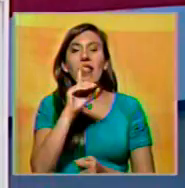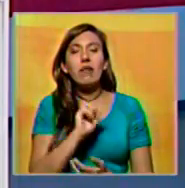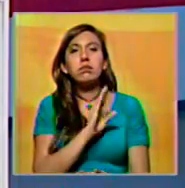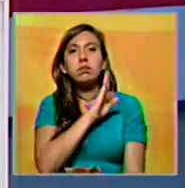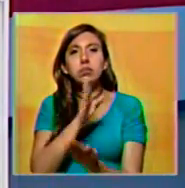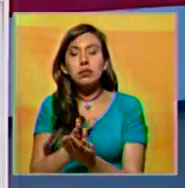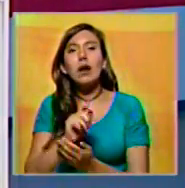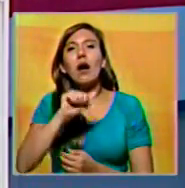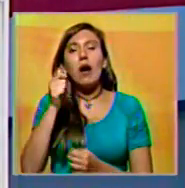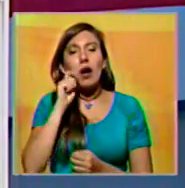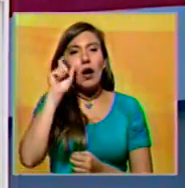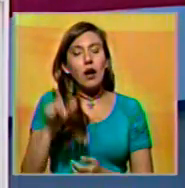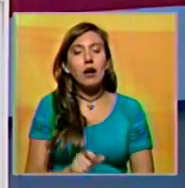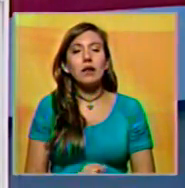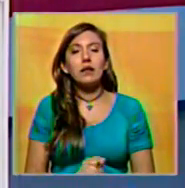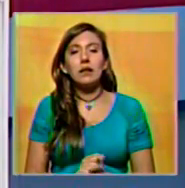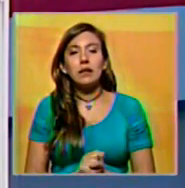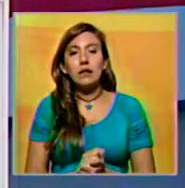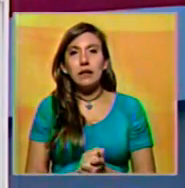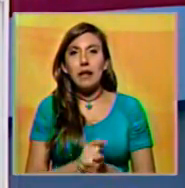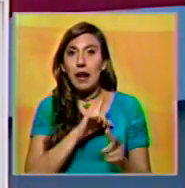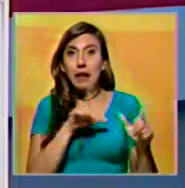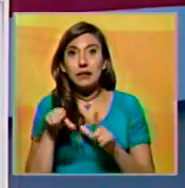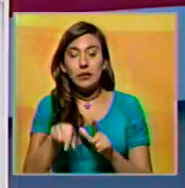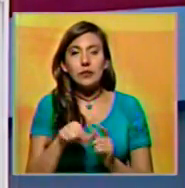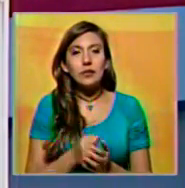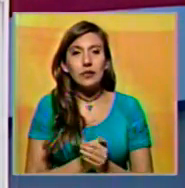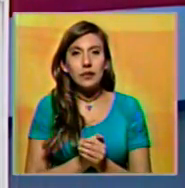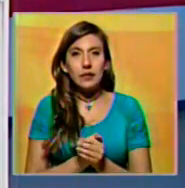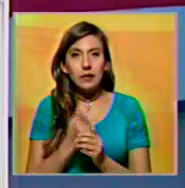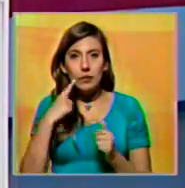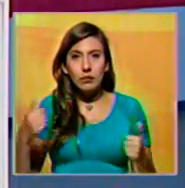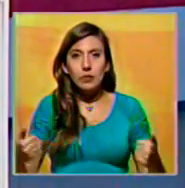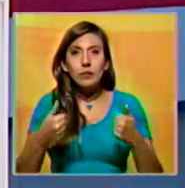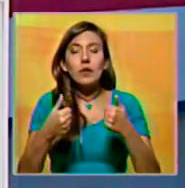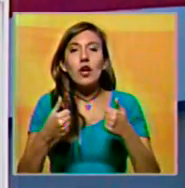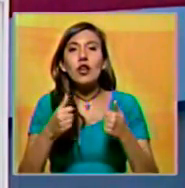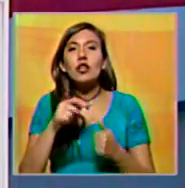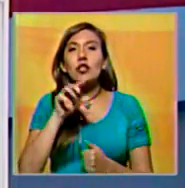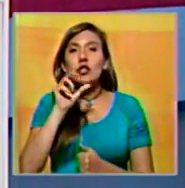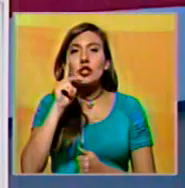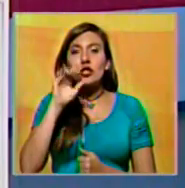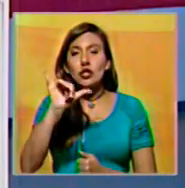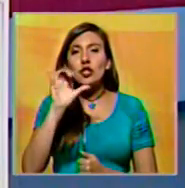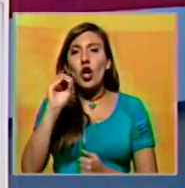también en 3 sets y ya está listo ese duelo. Se medirán entonces Rafael Nadal y Novak Djokovic en las